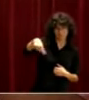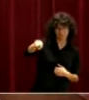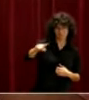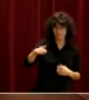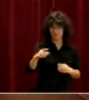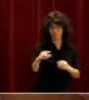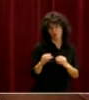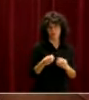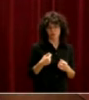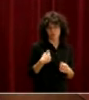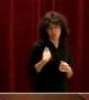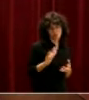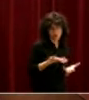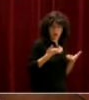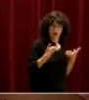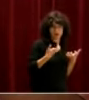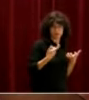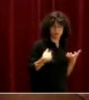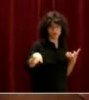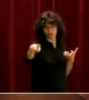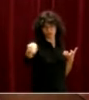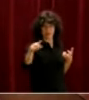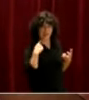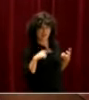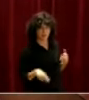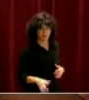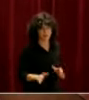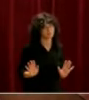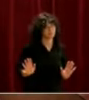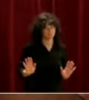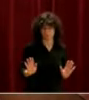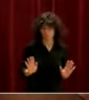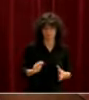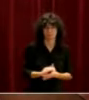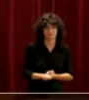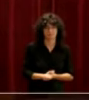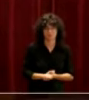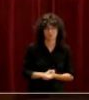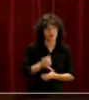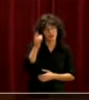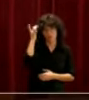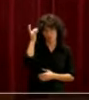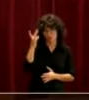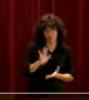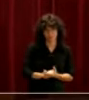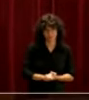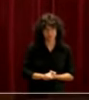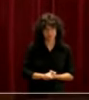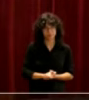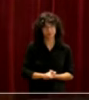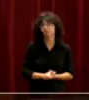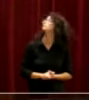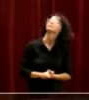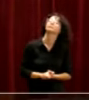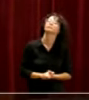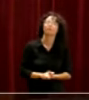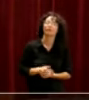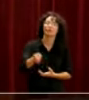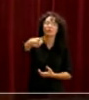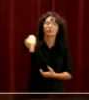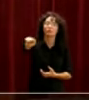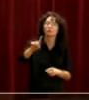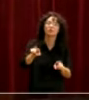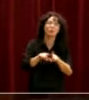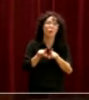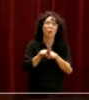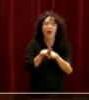hombre, no. Ya estas comedias, sinceramente, bueno, son ridículas. No son ustedes los guardianes del